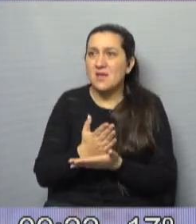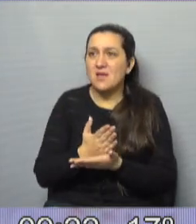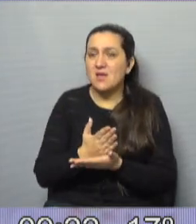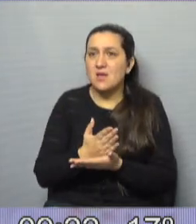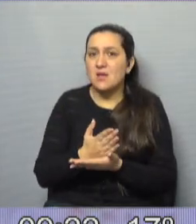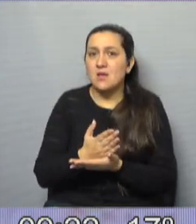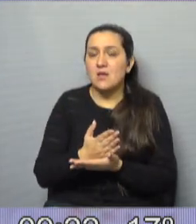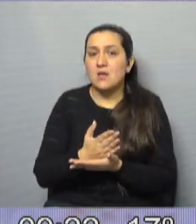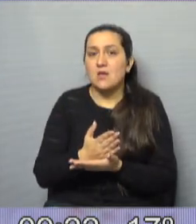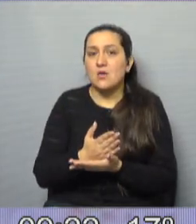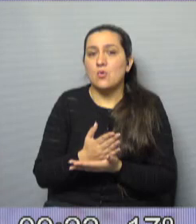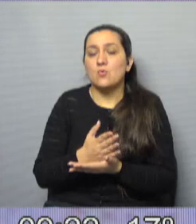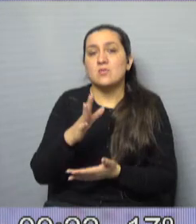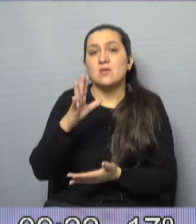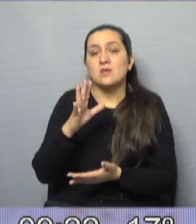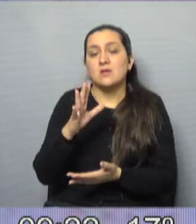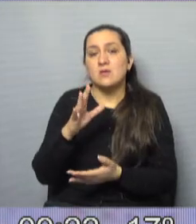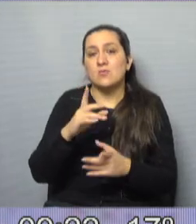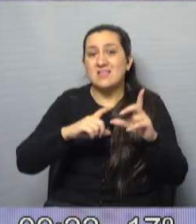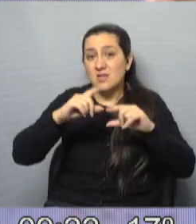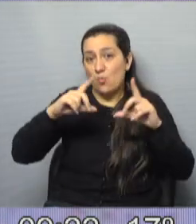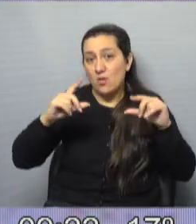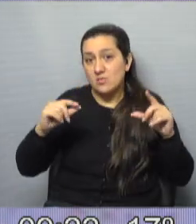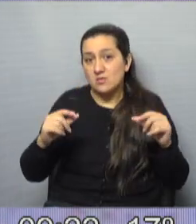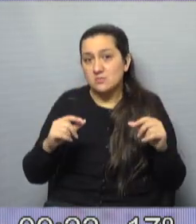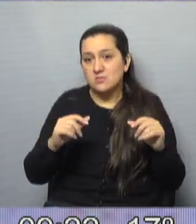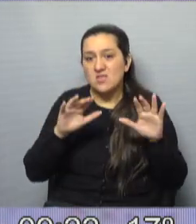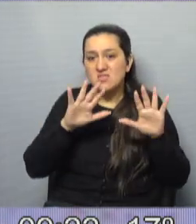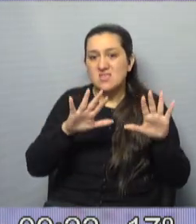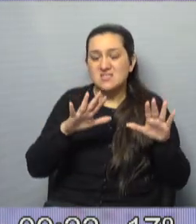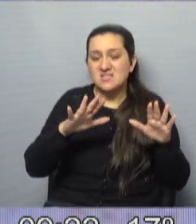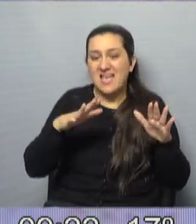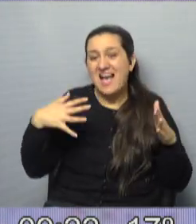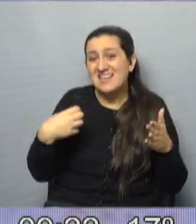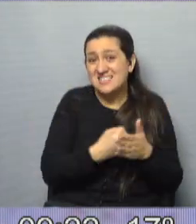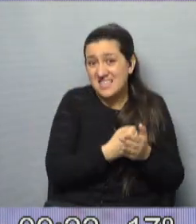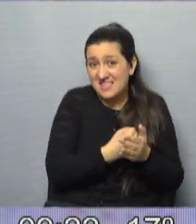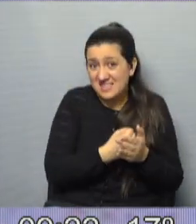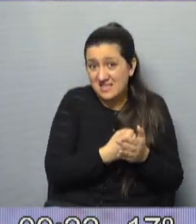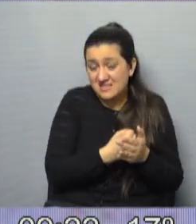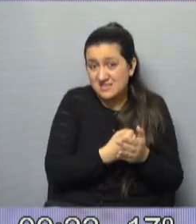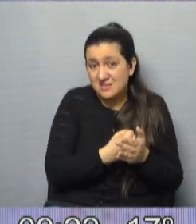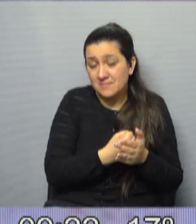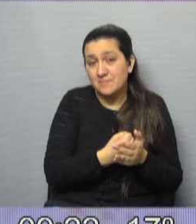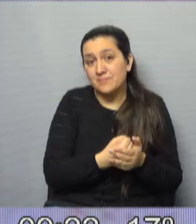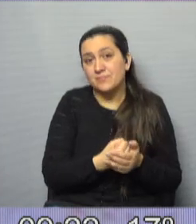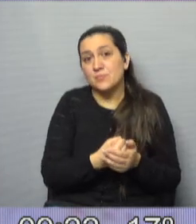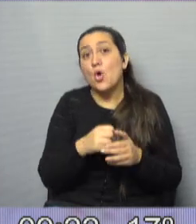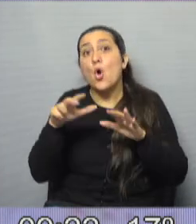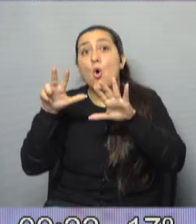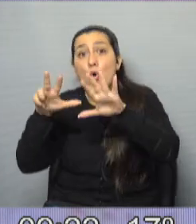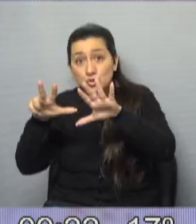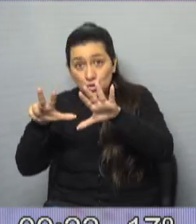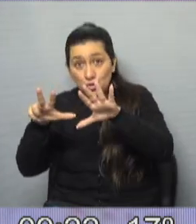un dirigente de SINURREP, que no sé si de 10 accidentes que se realiza, que suceden, 8